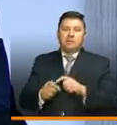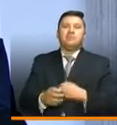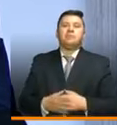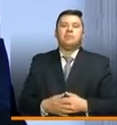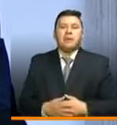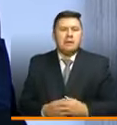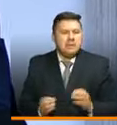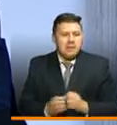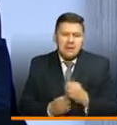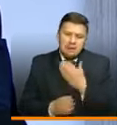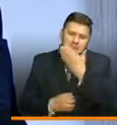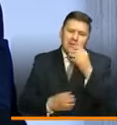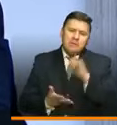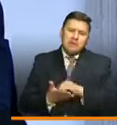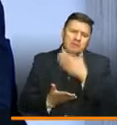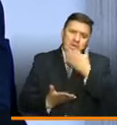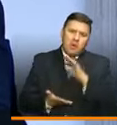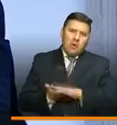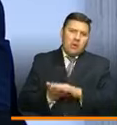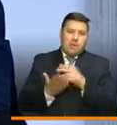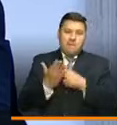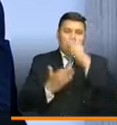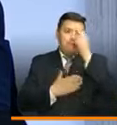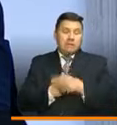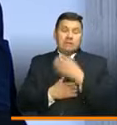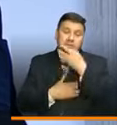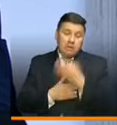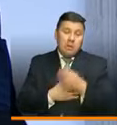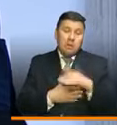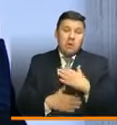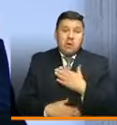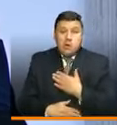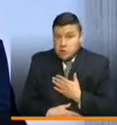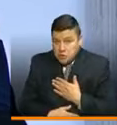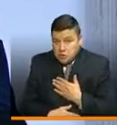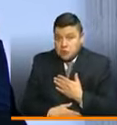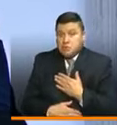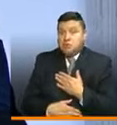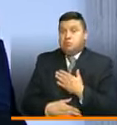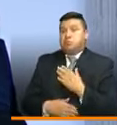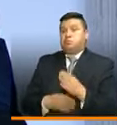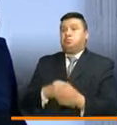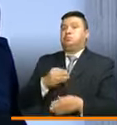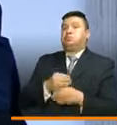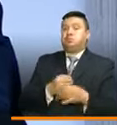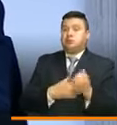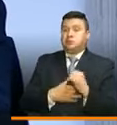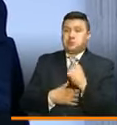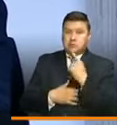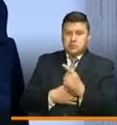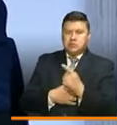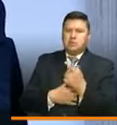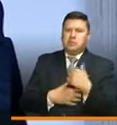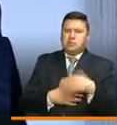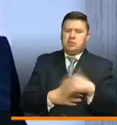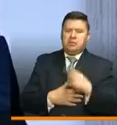Y qué mejor que este proyecto, de verdad, en el cual yo me sumo también a lo que ya ha dicho